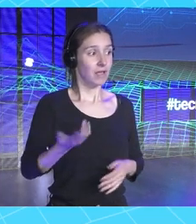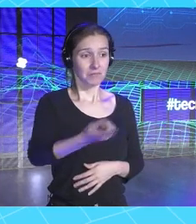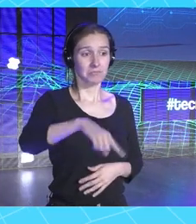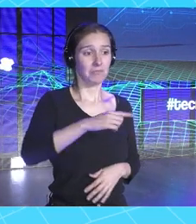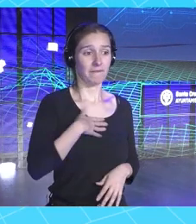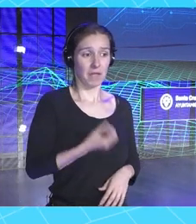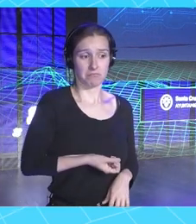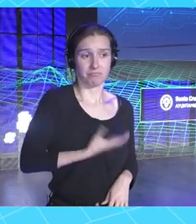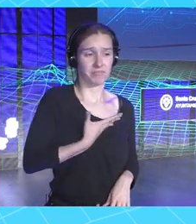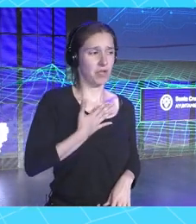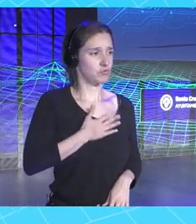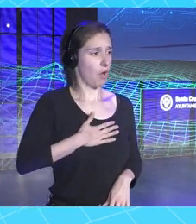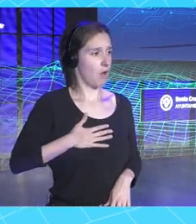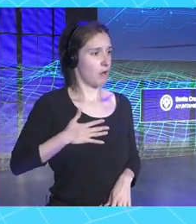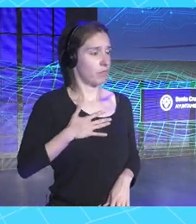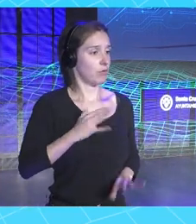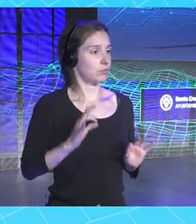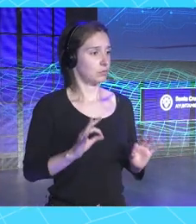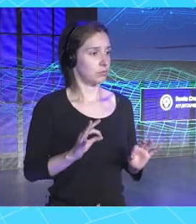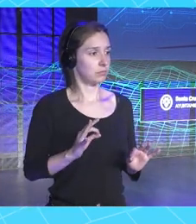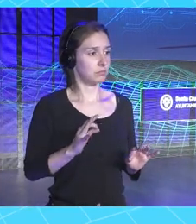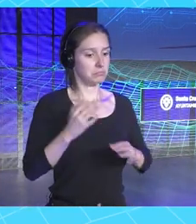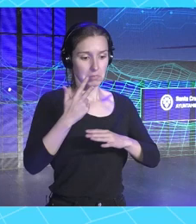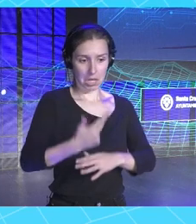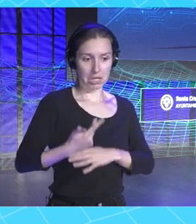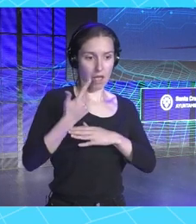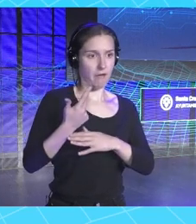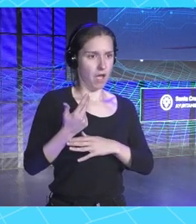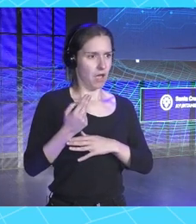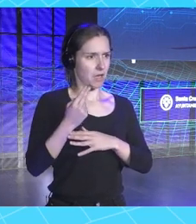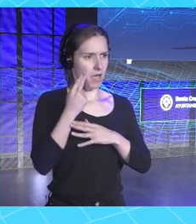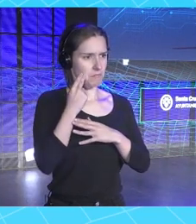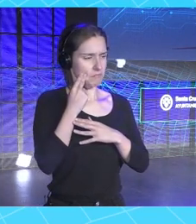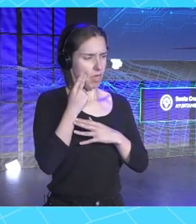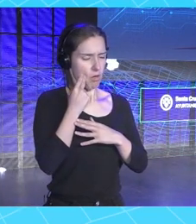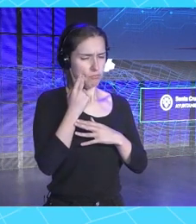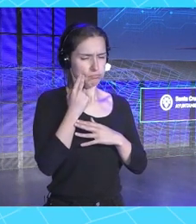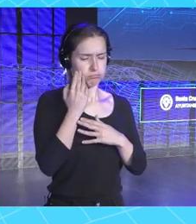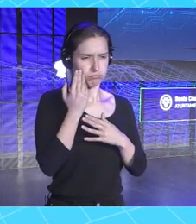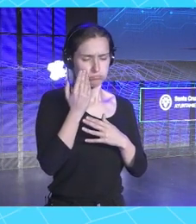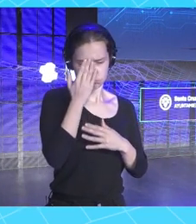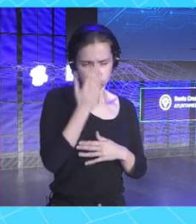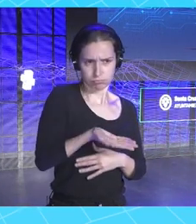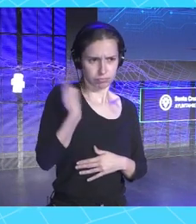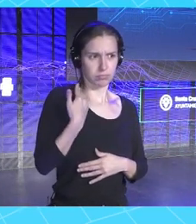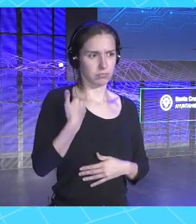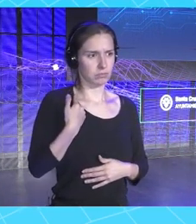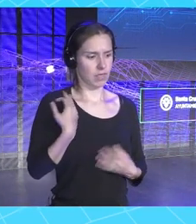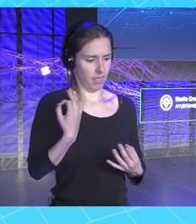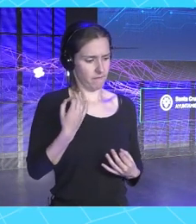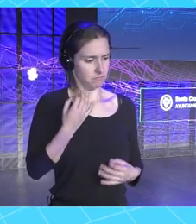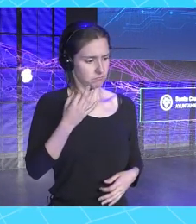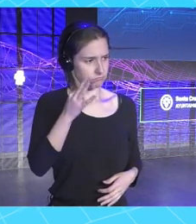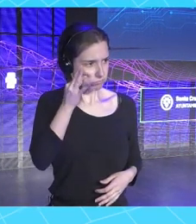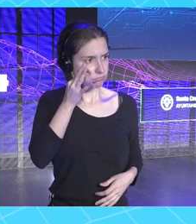os sintáis cómodos no tengáis miedo que es otro consejo no tengáis miedo ser Auténticos